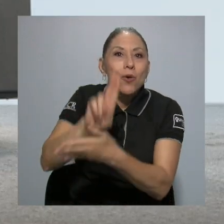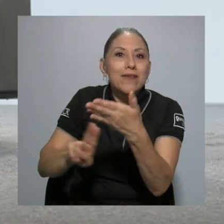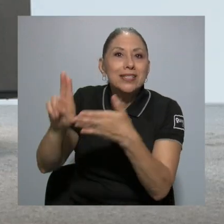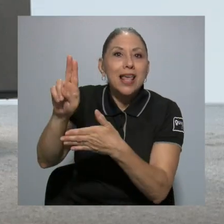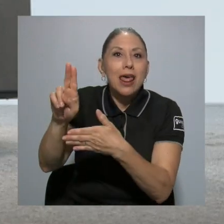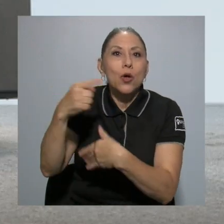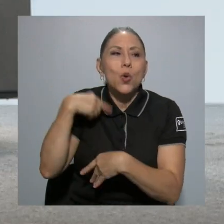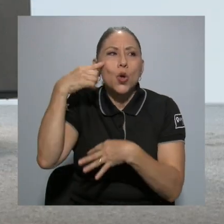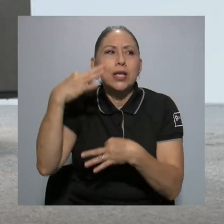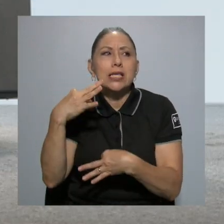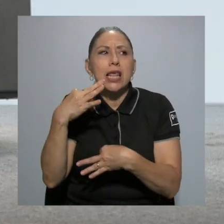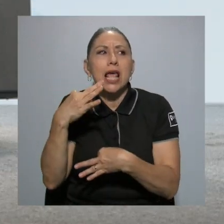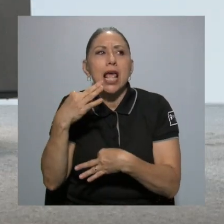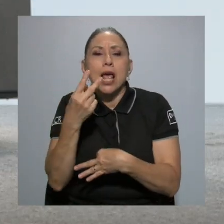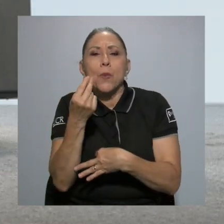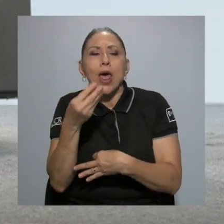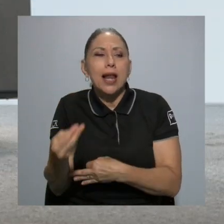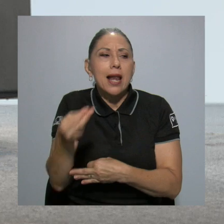abandonados.